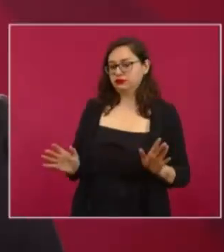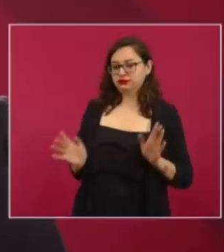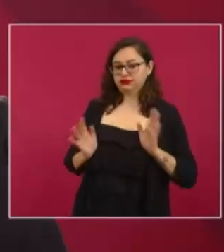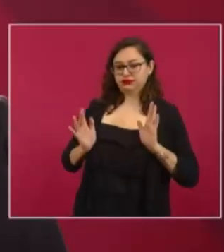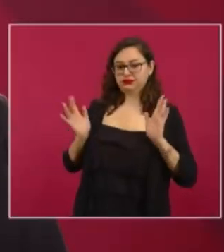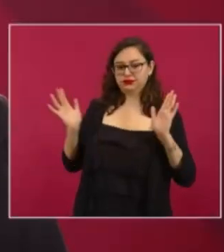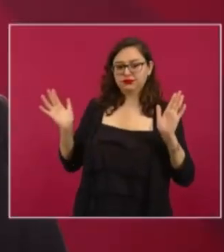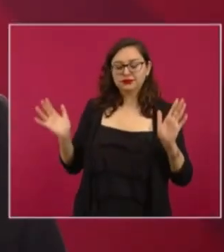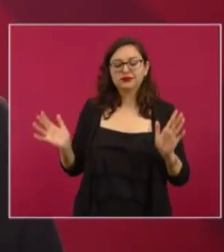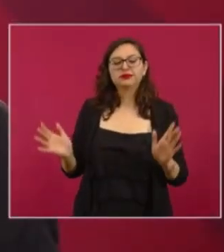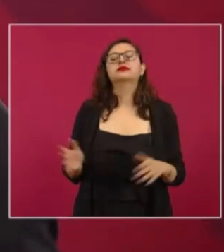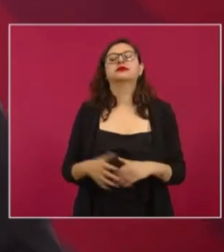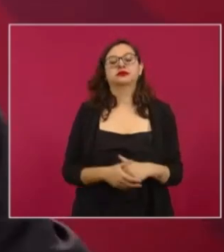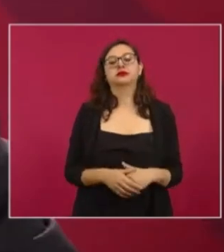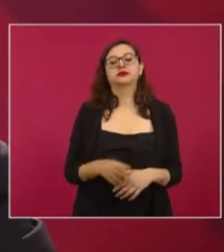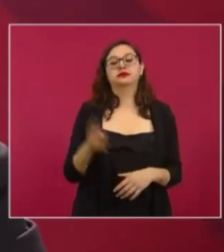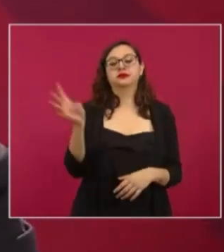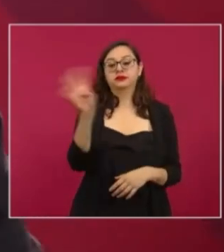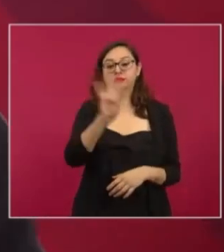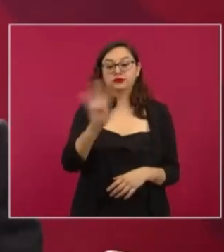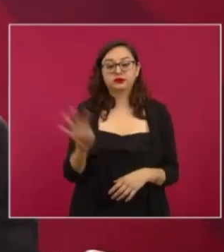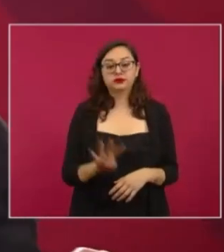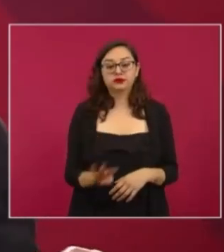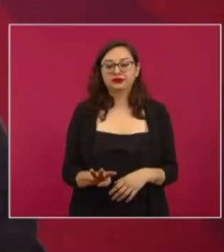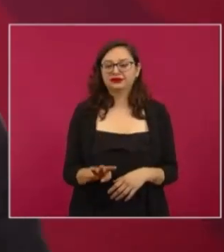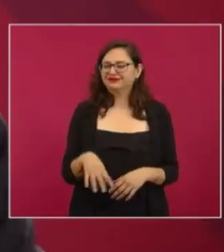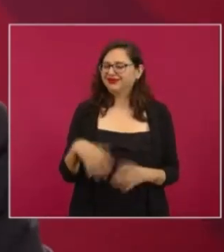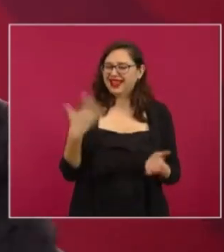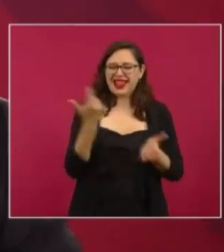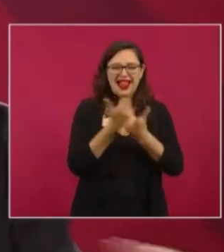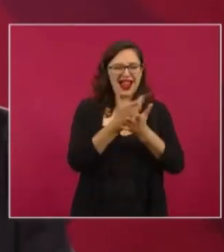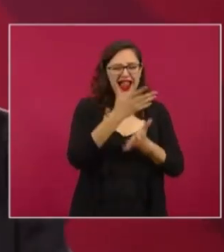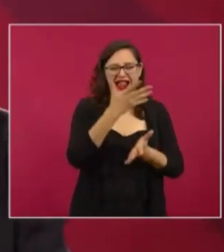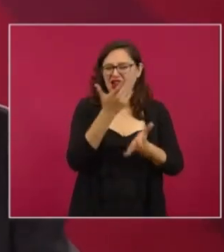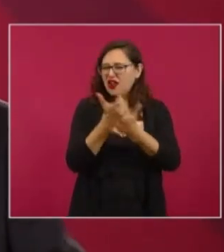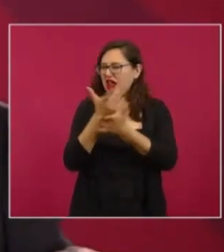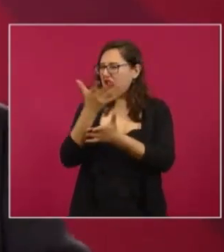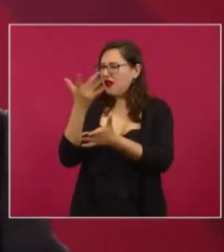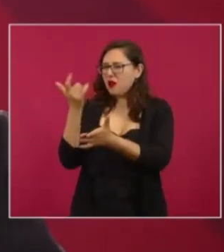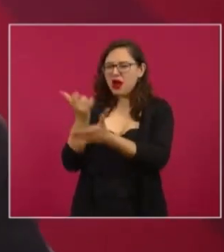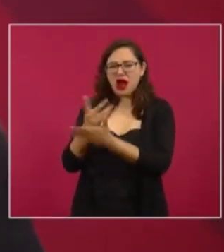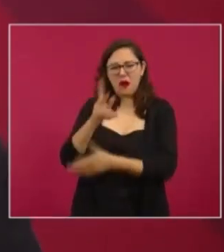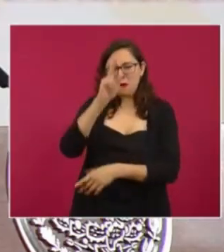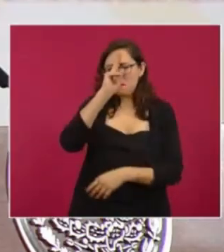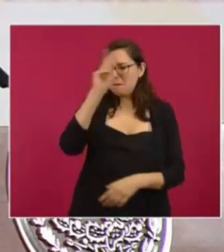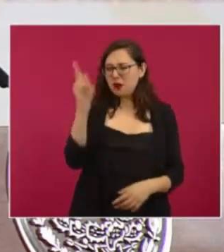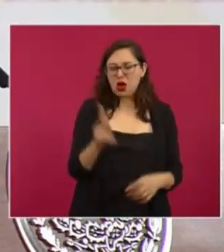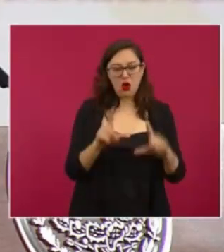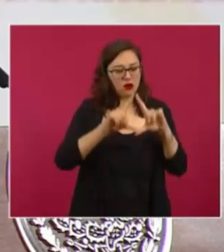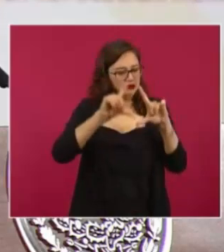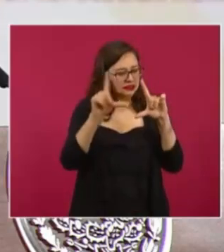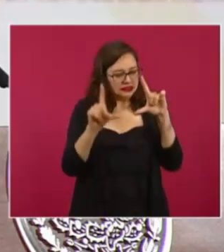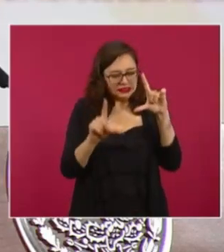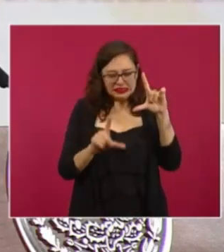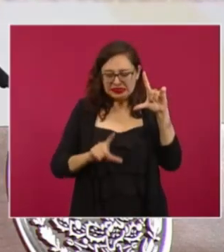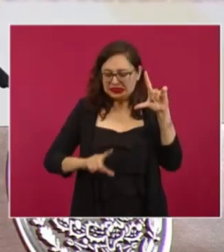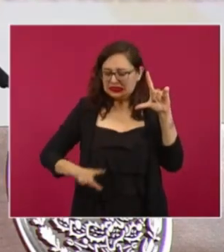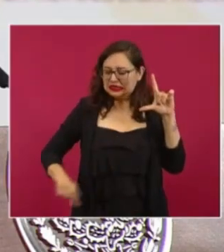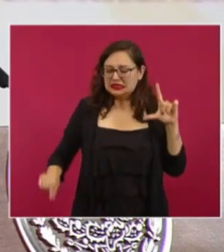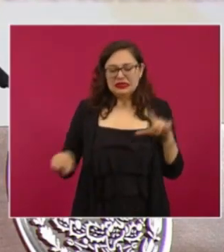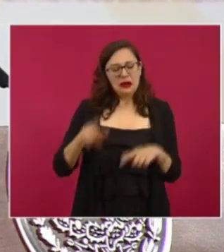ahí. Soriana salió arriba de las tablas en todo el país. Vamos a